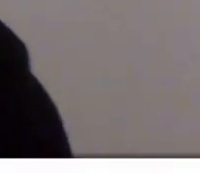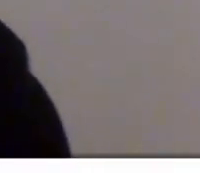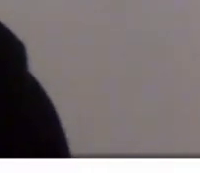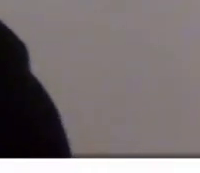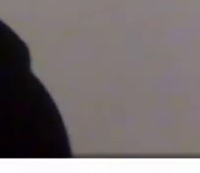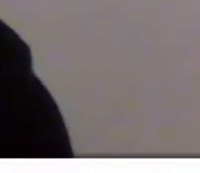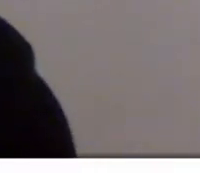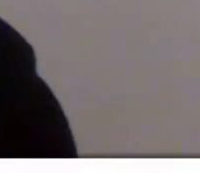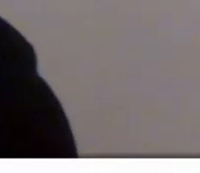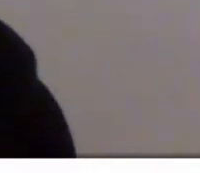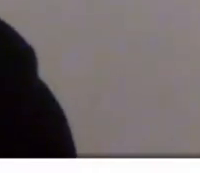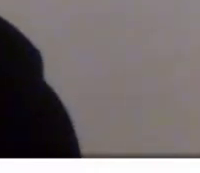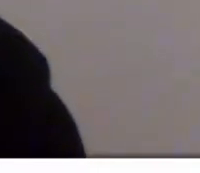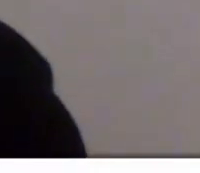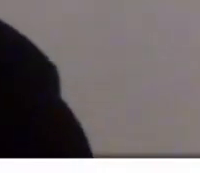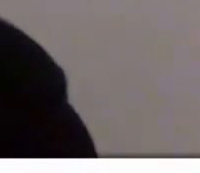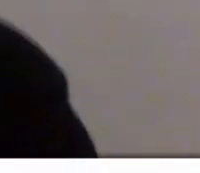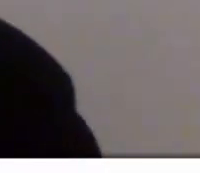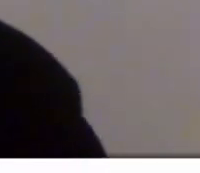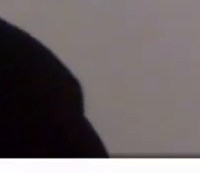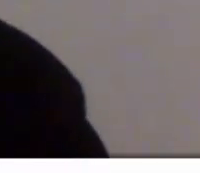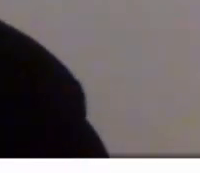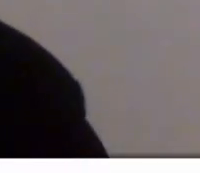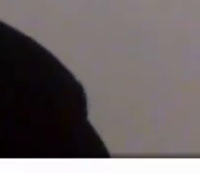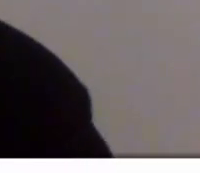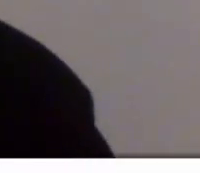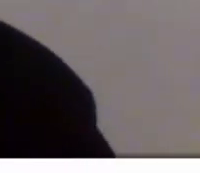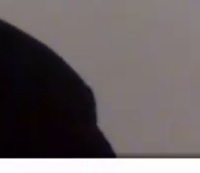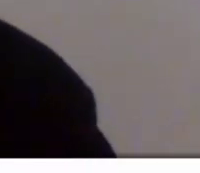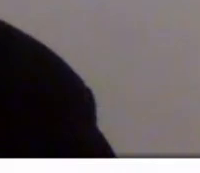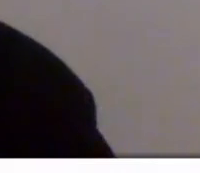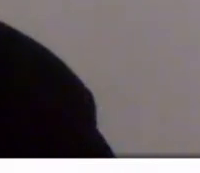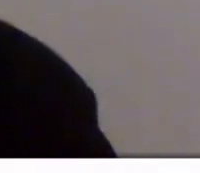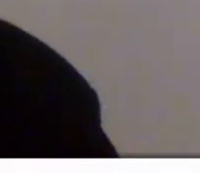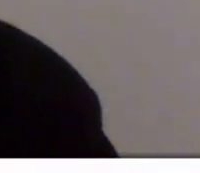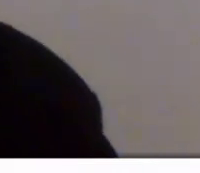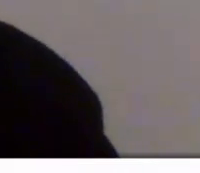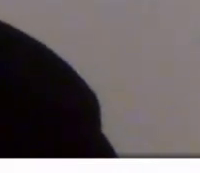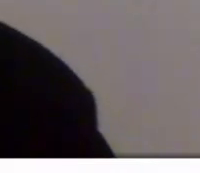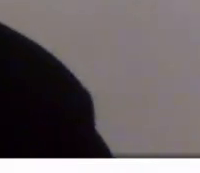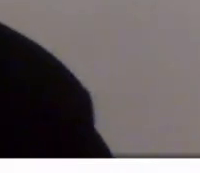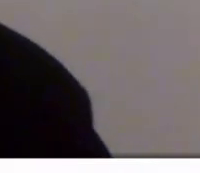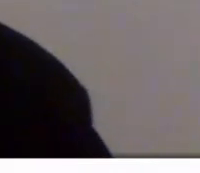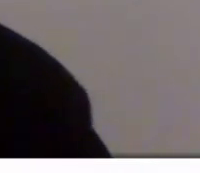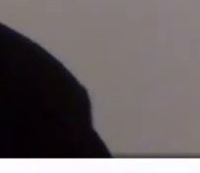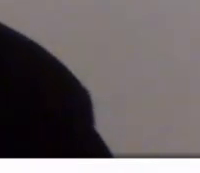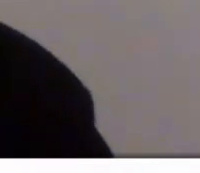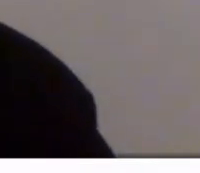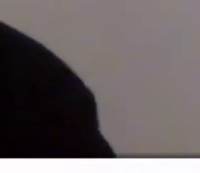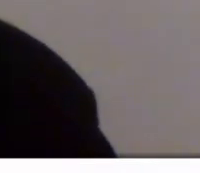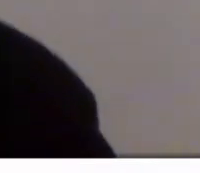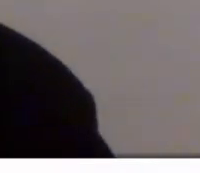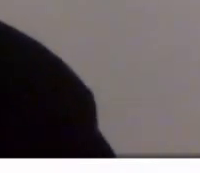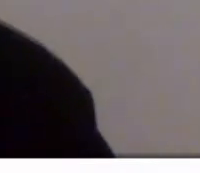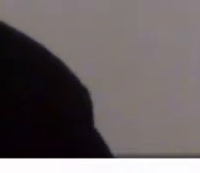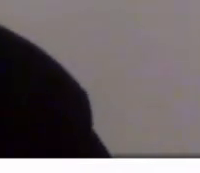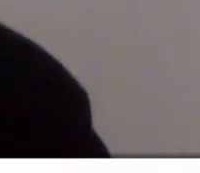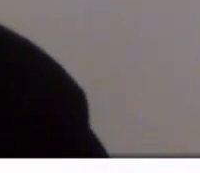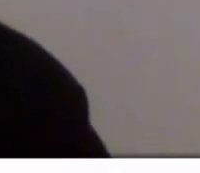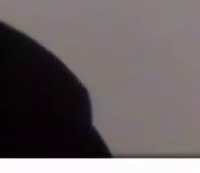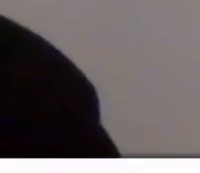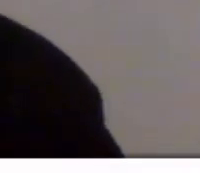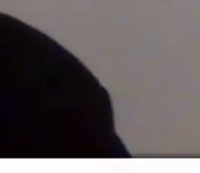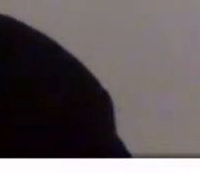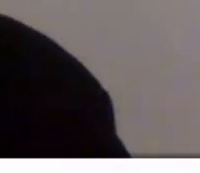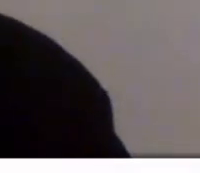Moreno y Belgrano: nosotros queremos hacer la revolución para lograr la felicidad del pueblo. Y para lograr esa